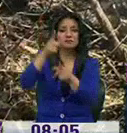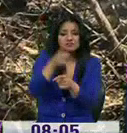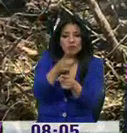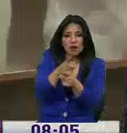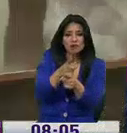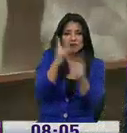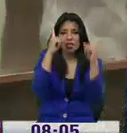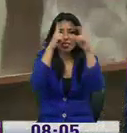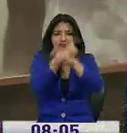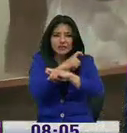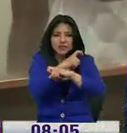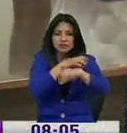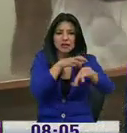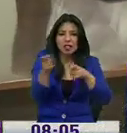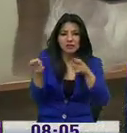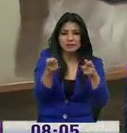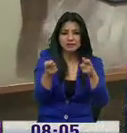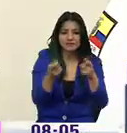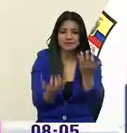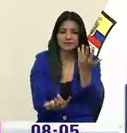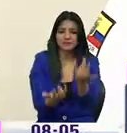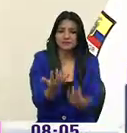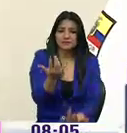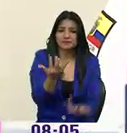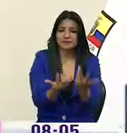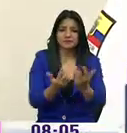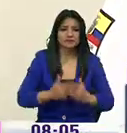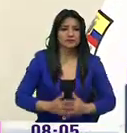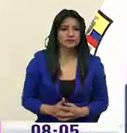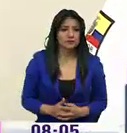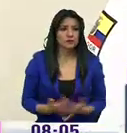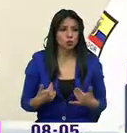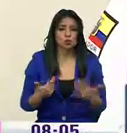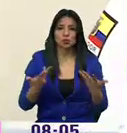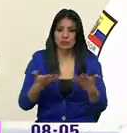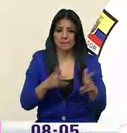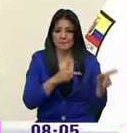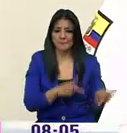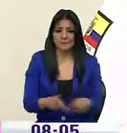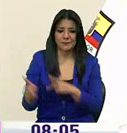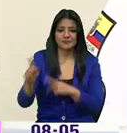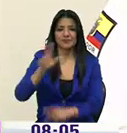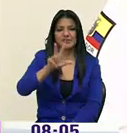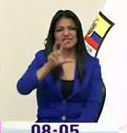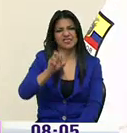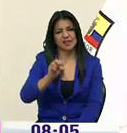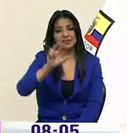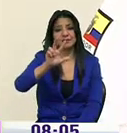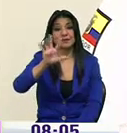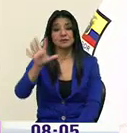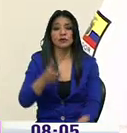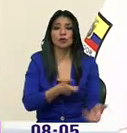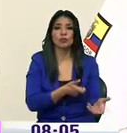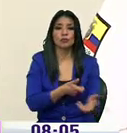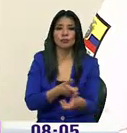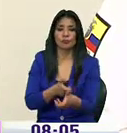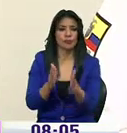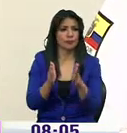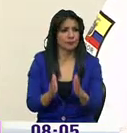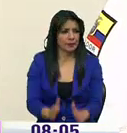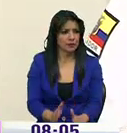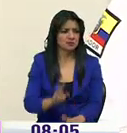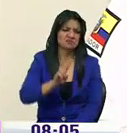dificultaría las operaciones de control de fuego. Nosotros ya hemos incorporado aproximadamente entre 30 y 35 bomberos,